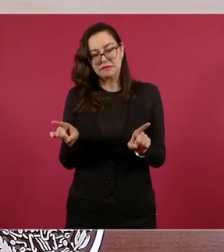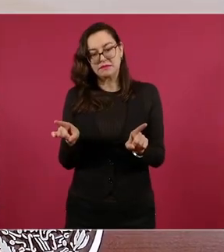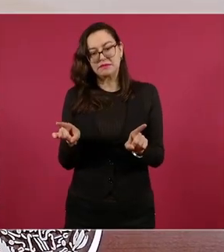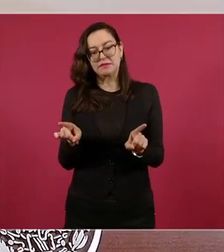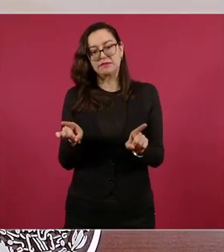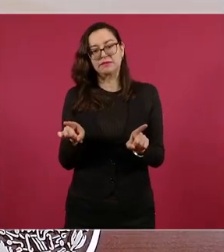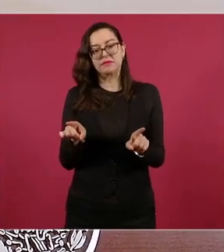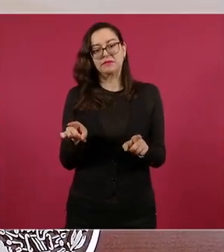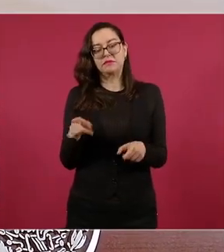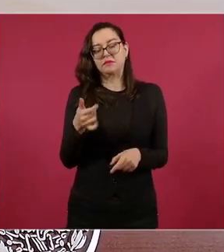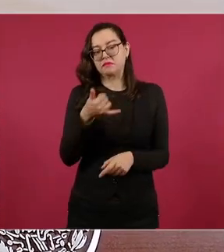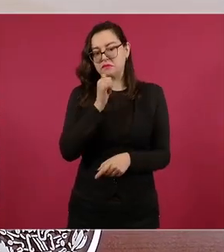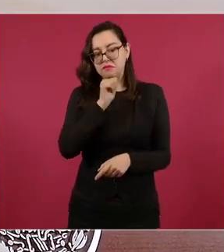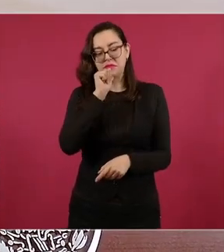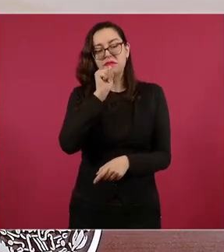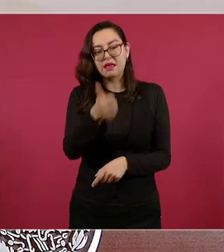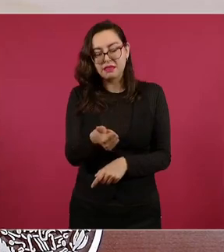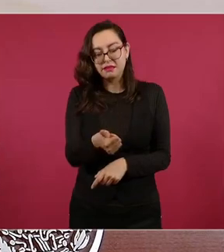abstemio,